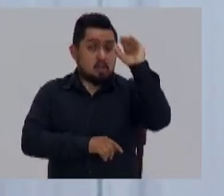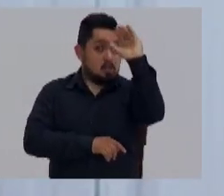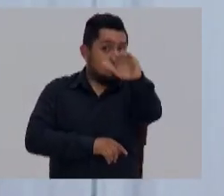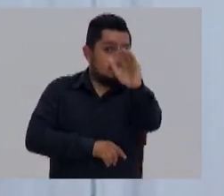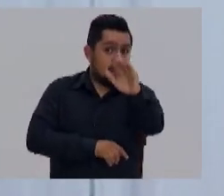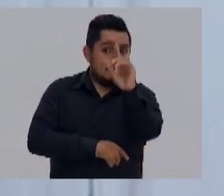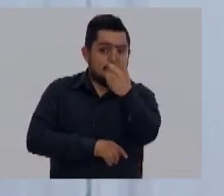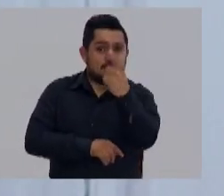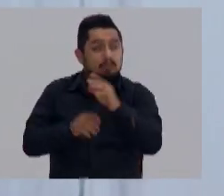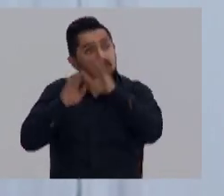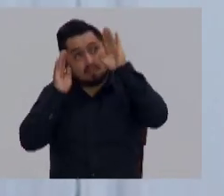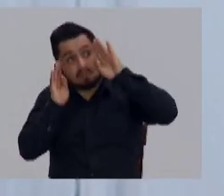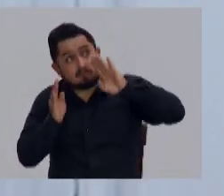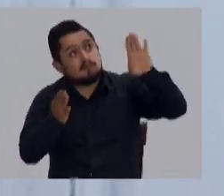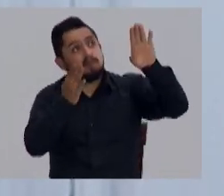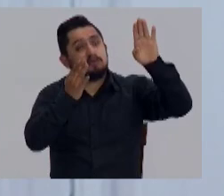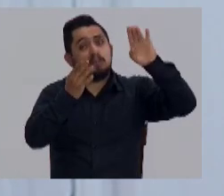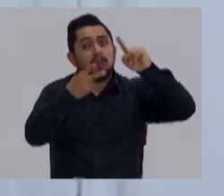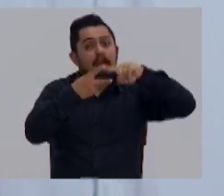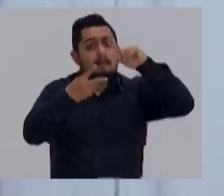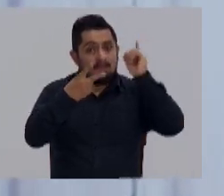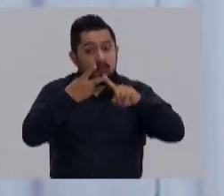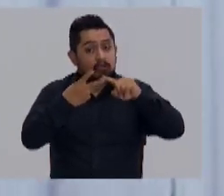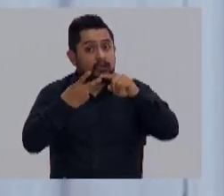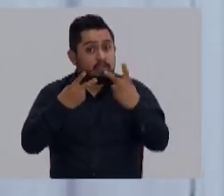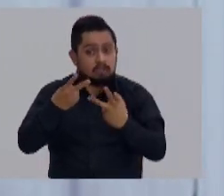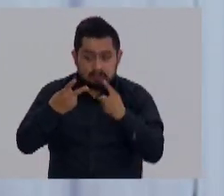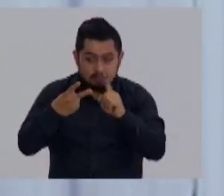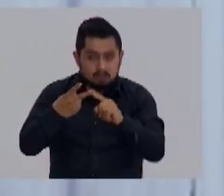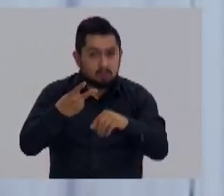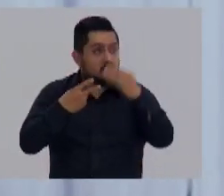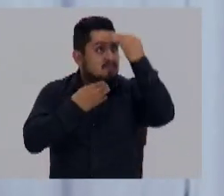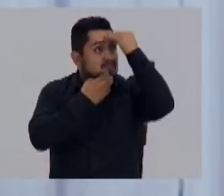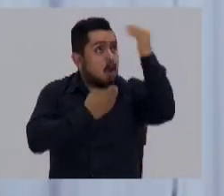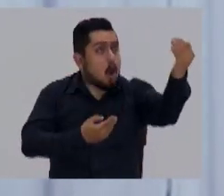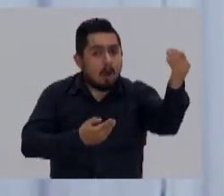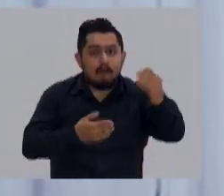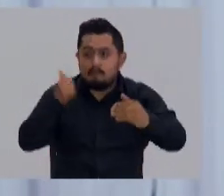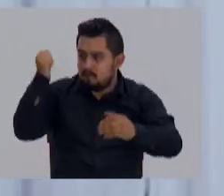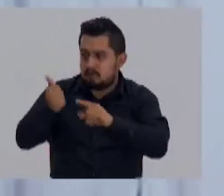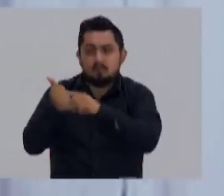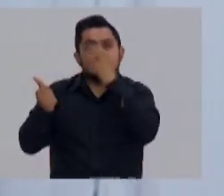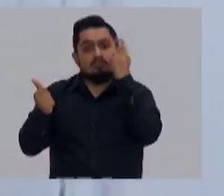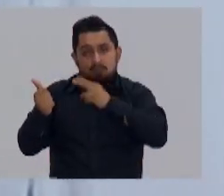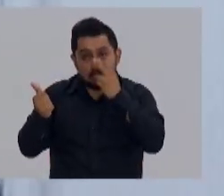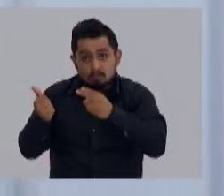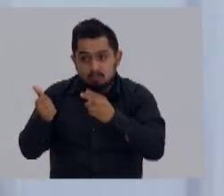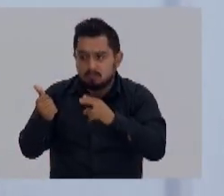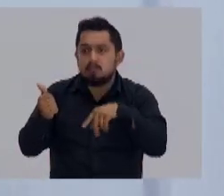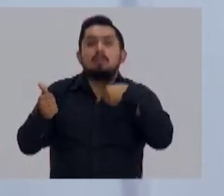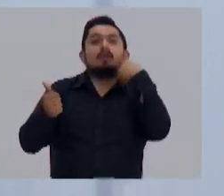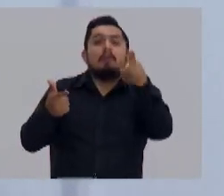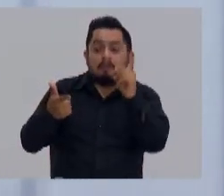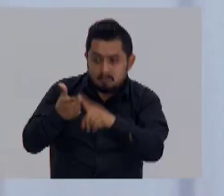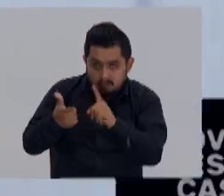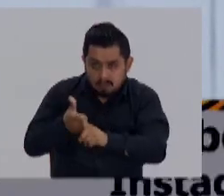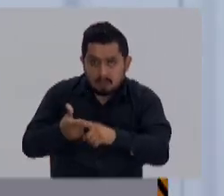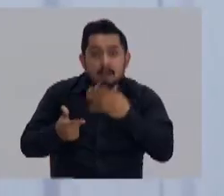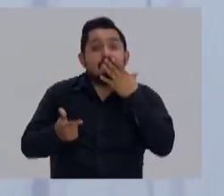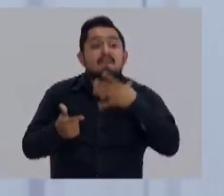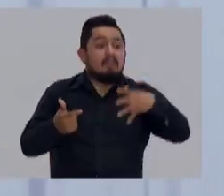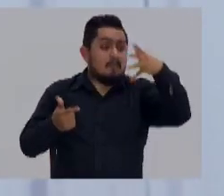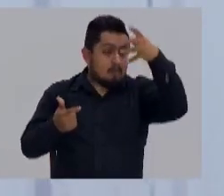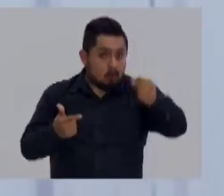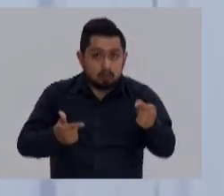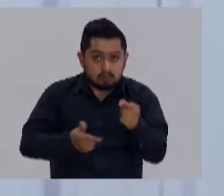que le escuchemos, y segundo, que le obedezcamos, como lo hizo Abraham. Llamó a un Moisés, y a Moisés lo